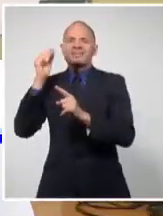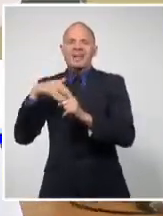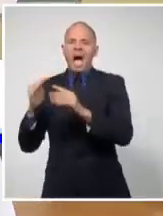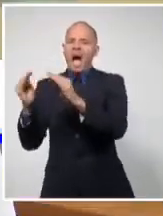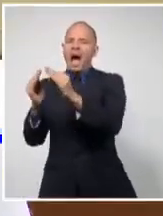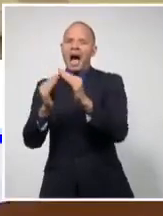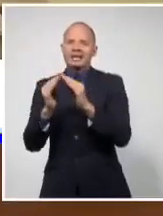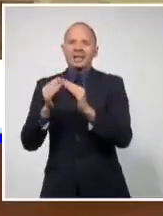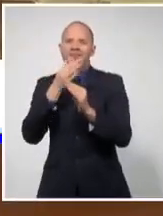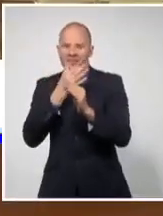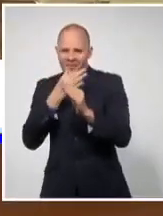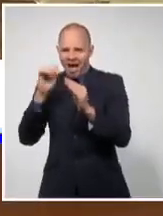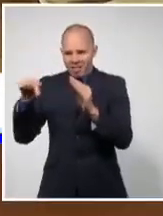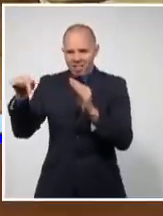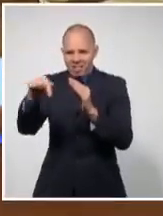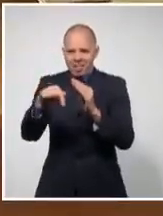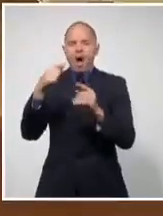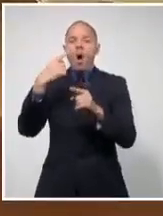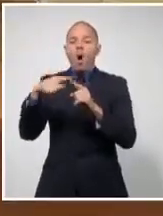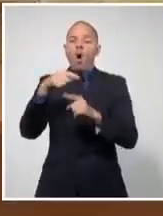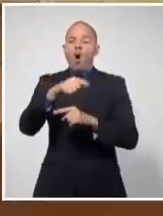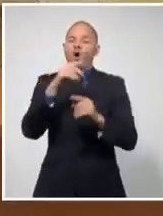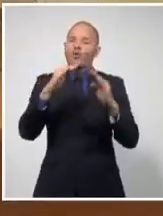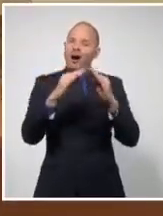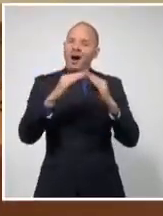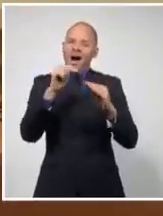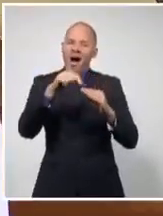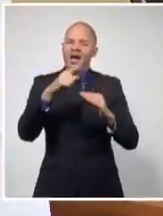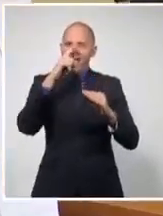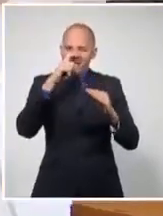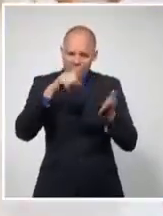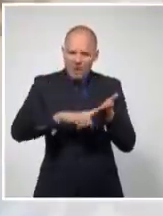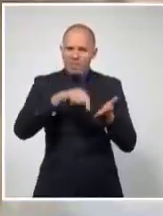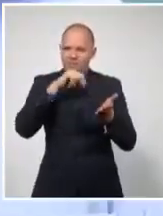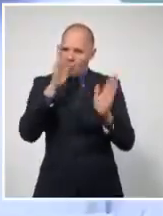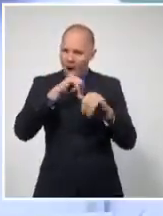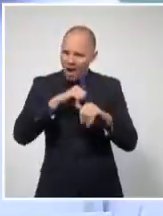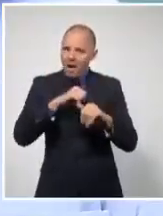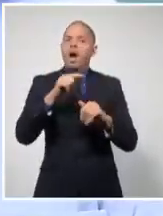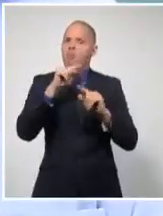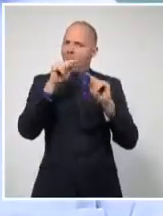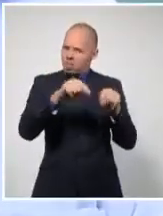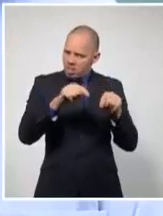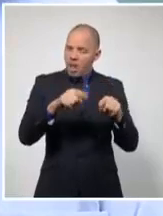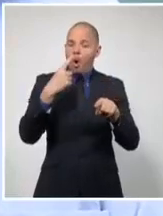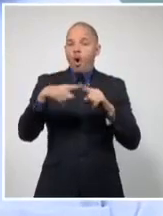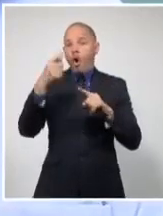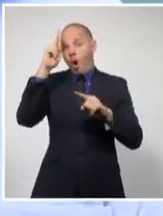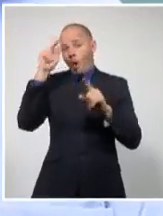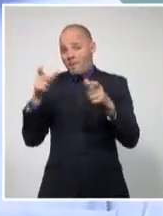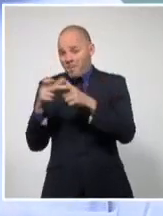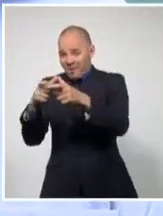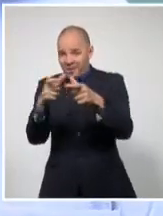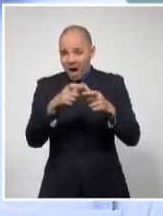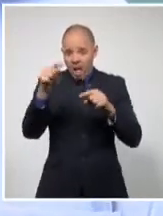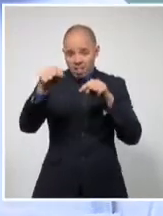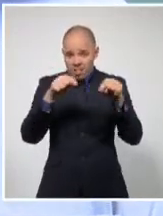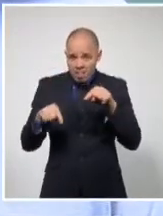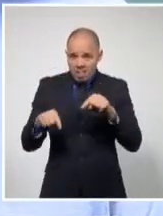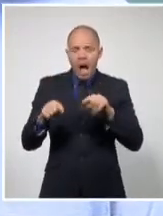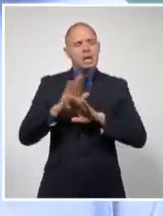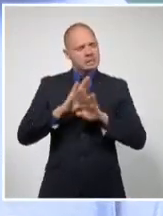filial, el hogar materno, la clínica estomatológica y estamos llegándole también a las tres áreas de salud de los policlínicos que incluye el municipio. Además, se